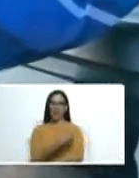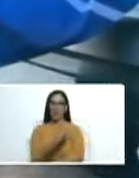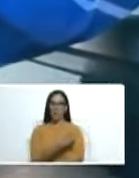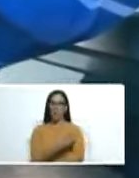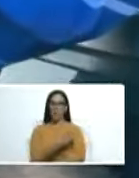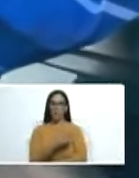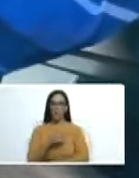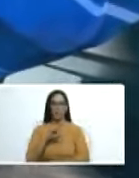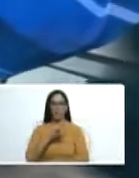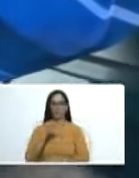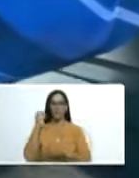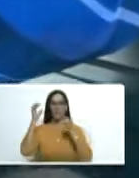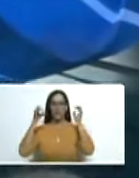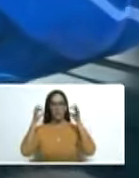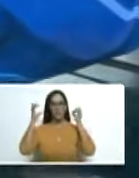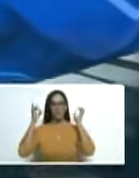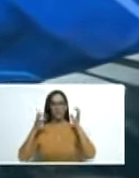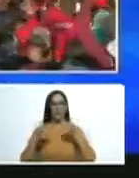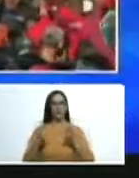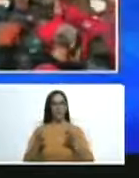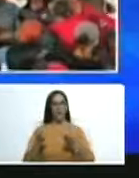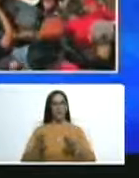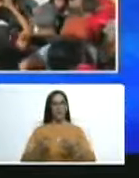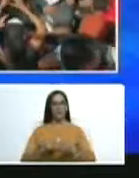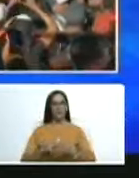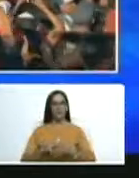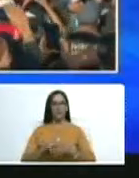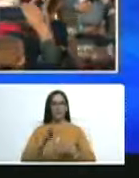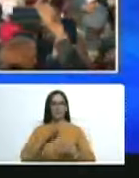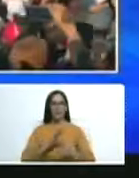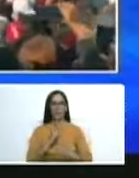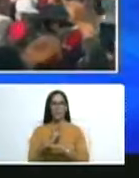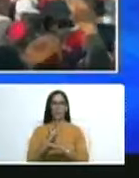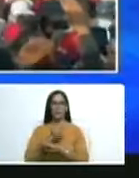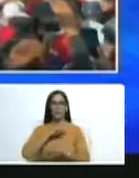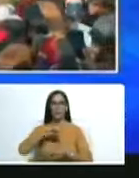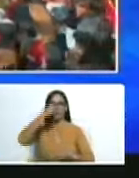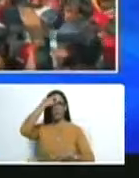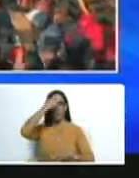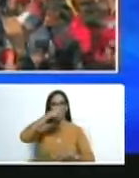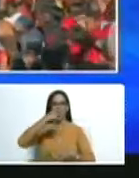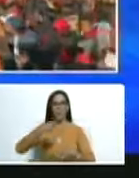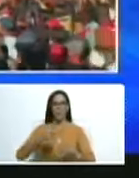se habían inventado. Y estábamos cuidando a nuestro pueblo.